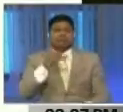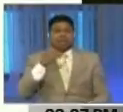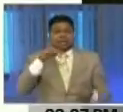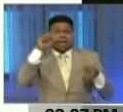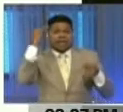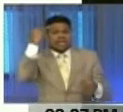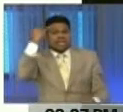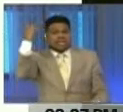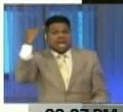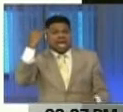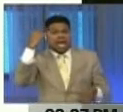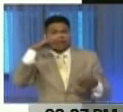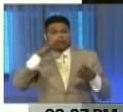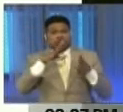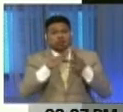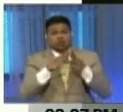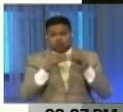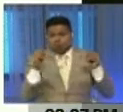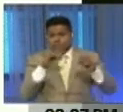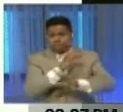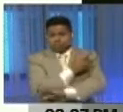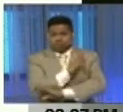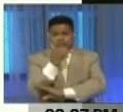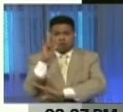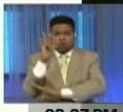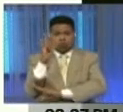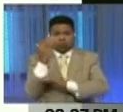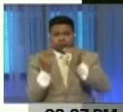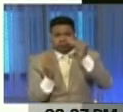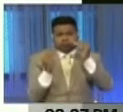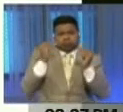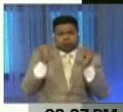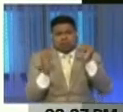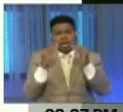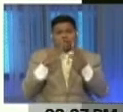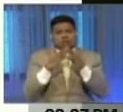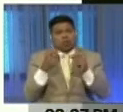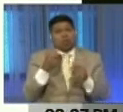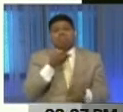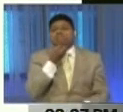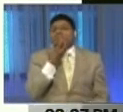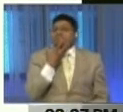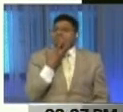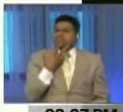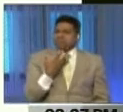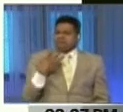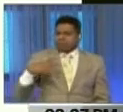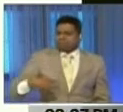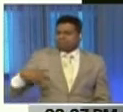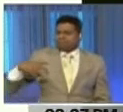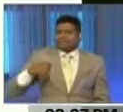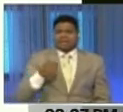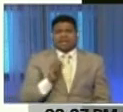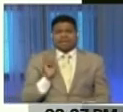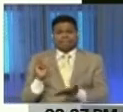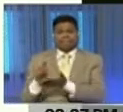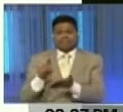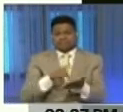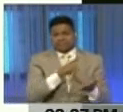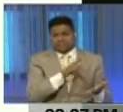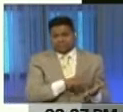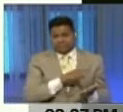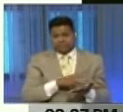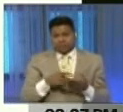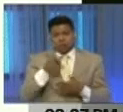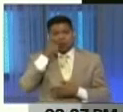garantiza que todo esto va en un equilibrio que permita la sustentabilidad. La participación protagónica de los pueblos y